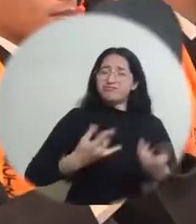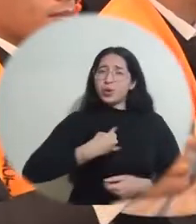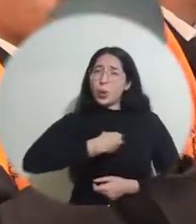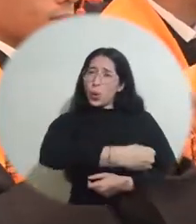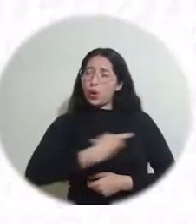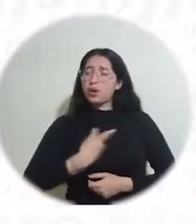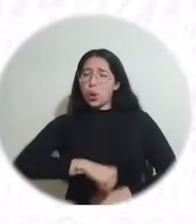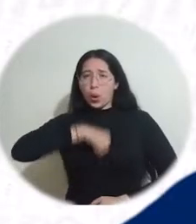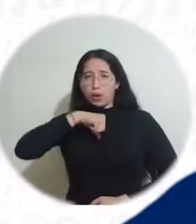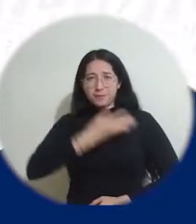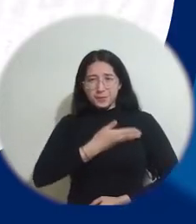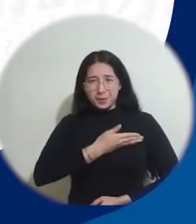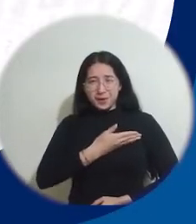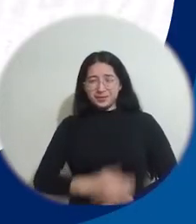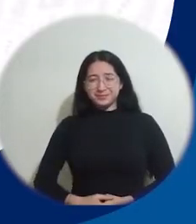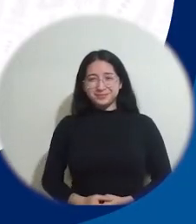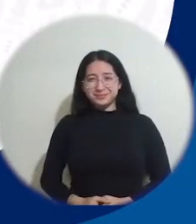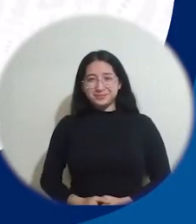su madre.